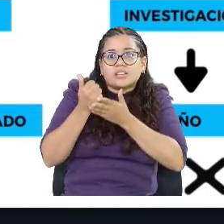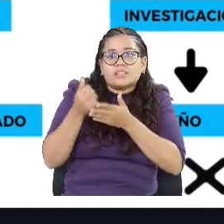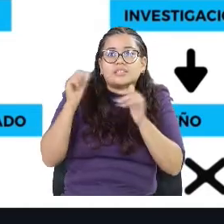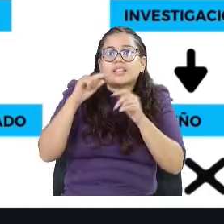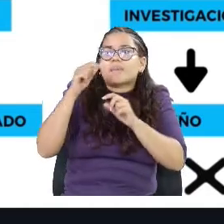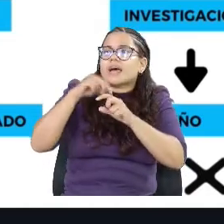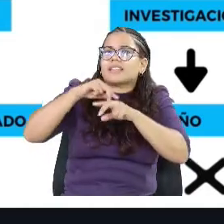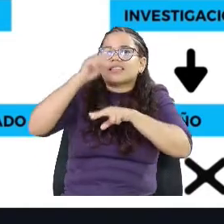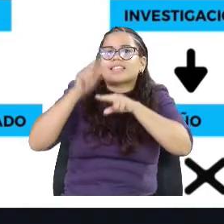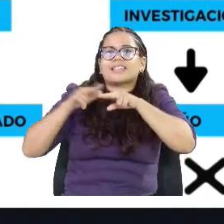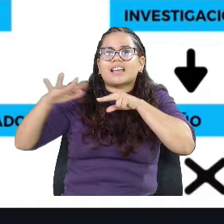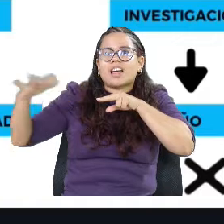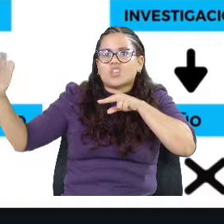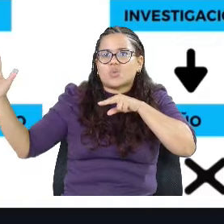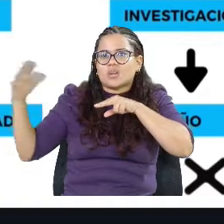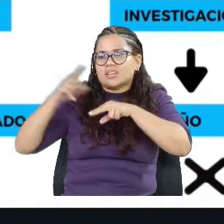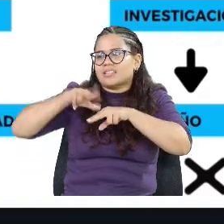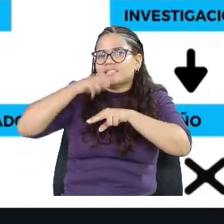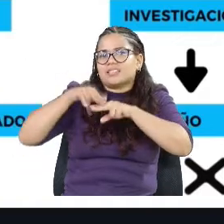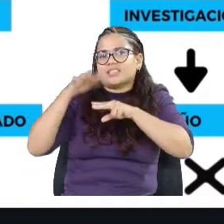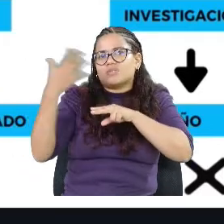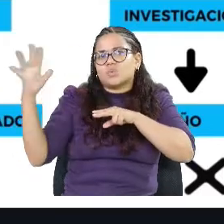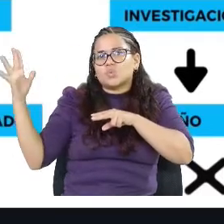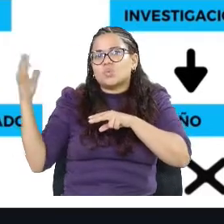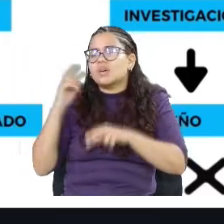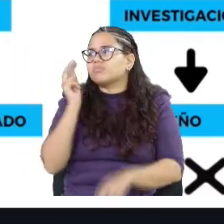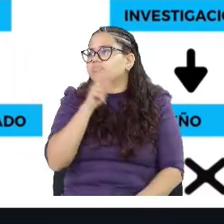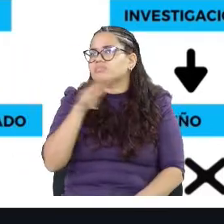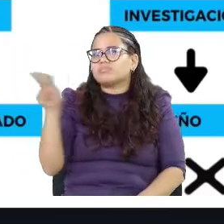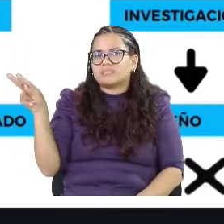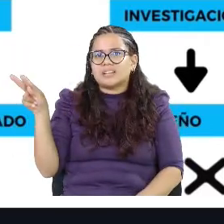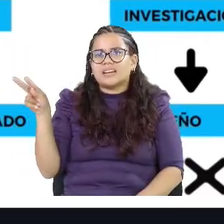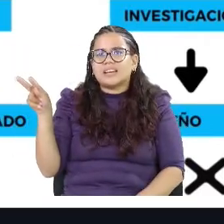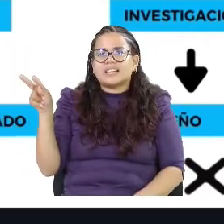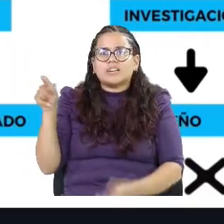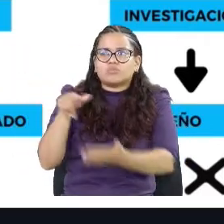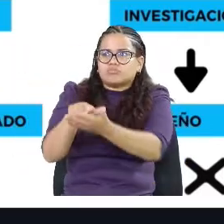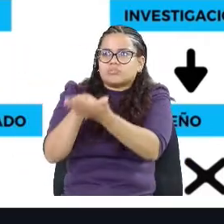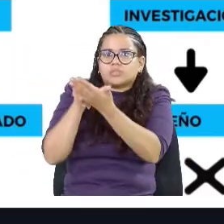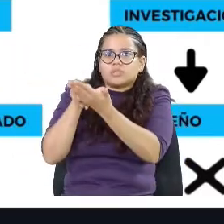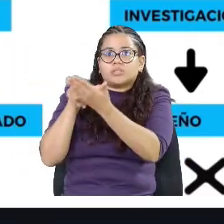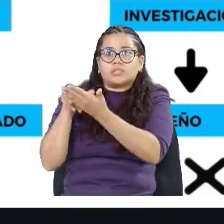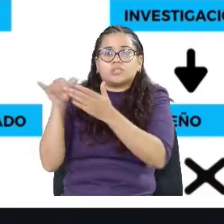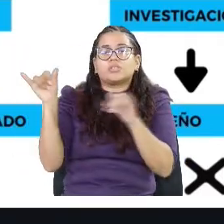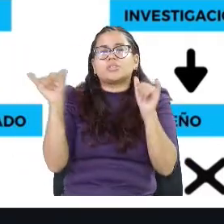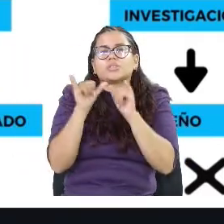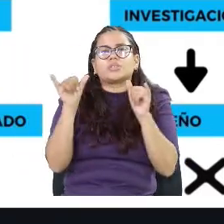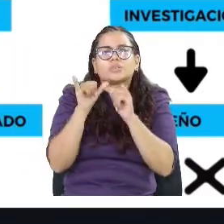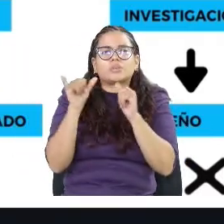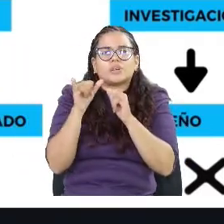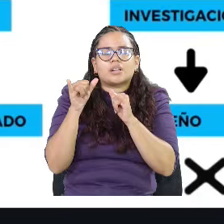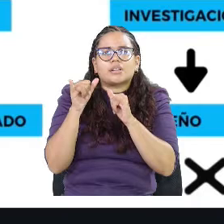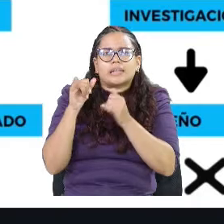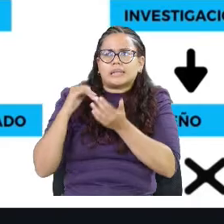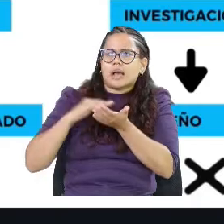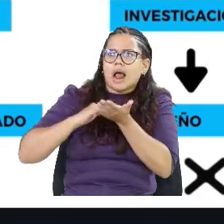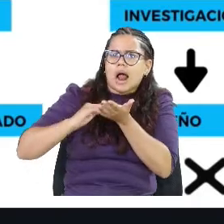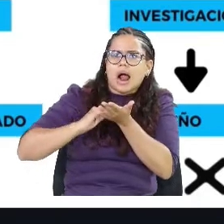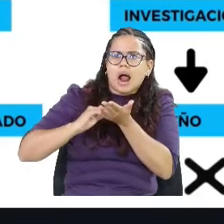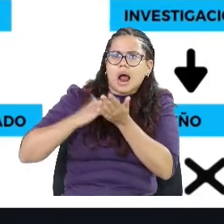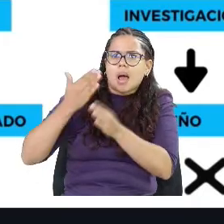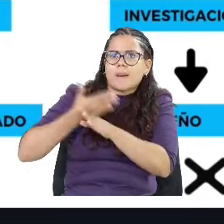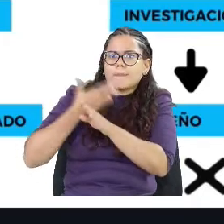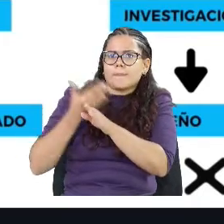naturaleza, cómo la naturaleza ha podido eh, resolver